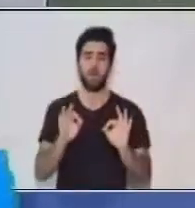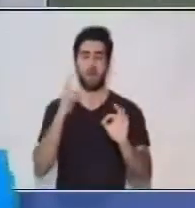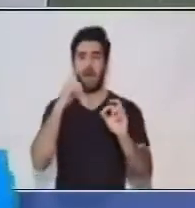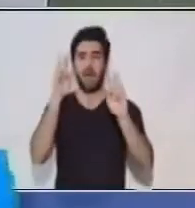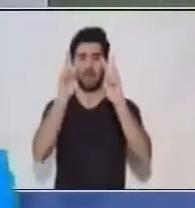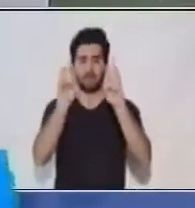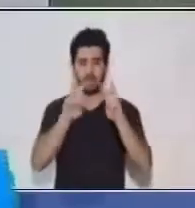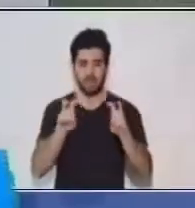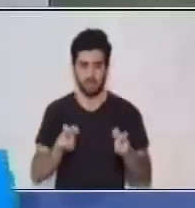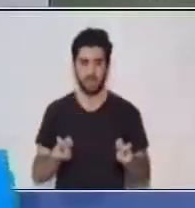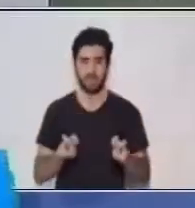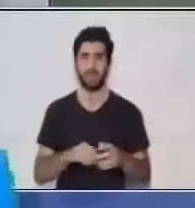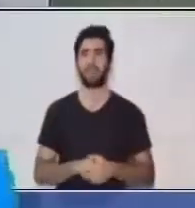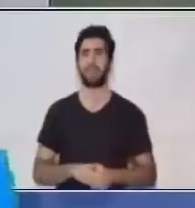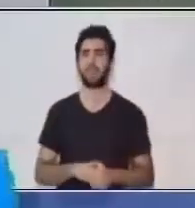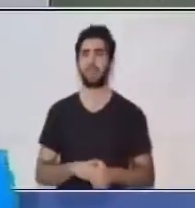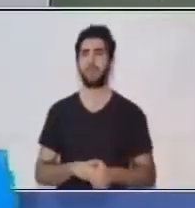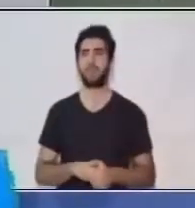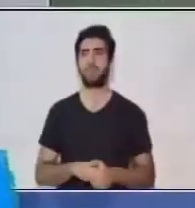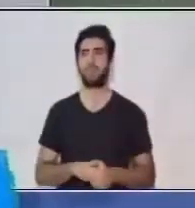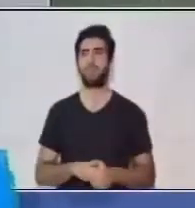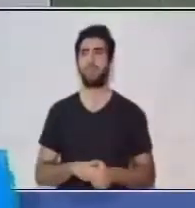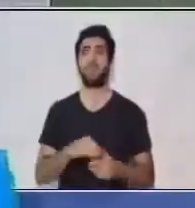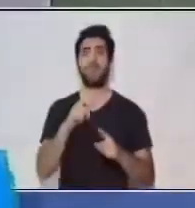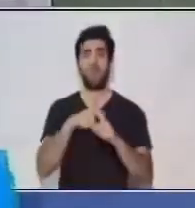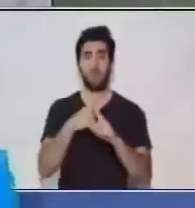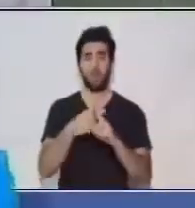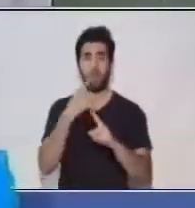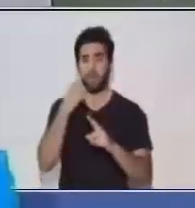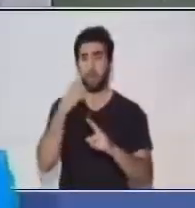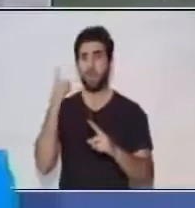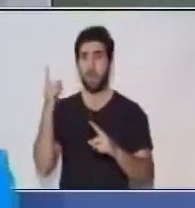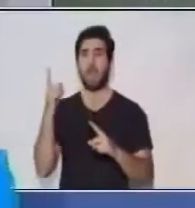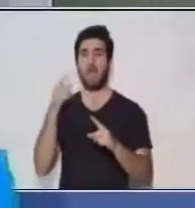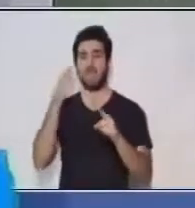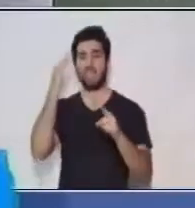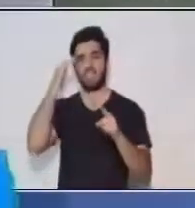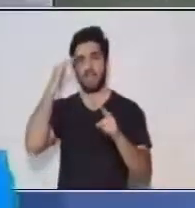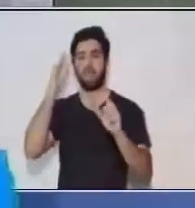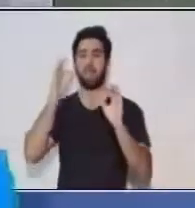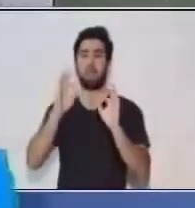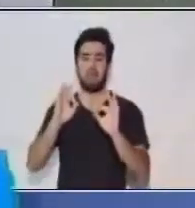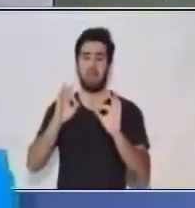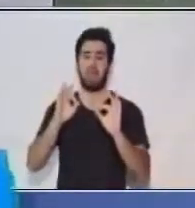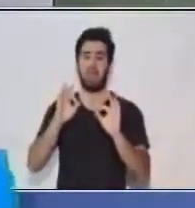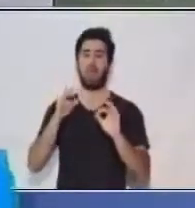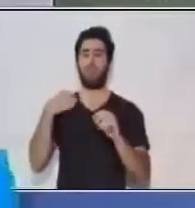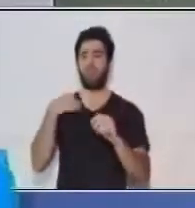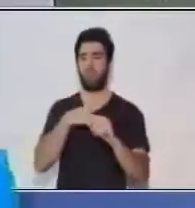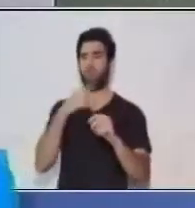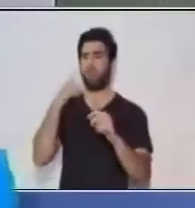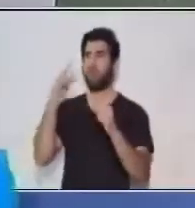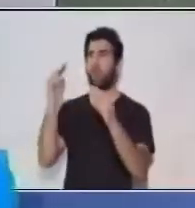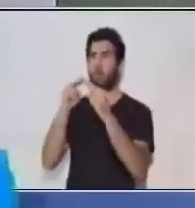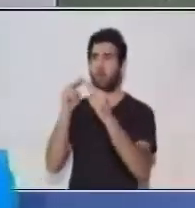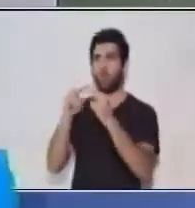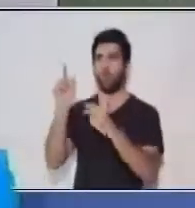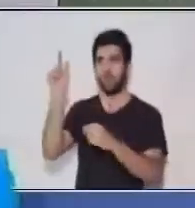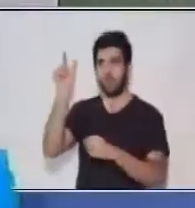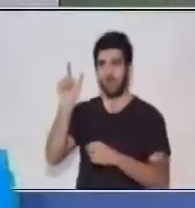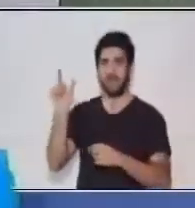triángulo y tenemos nuestra hipotenusa ya, ahora desconocemos, mejor dicho, conocemos cuántos nuestros